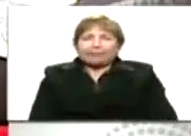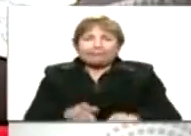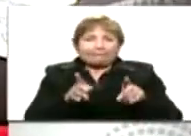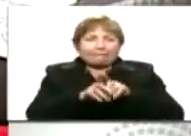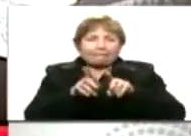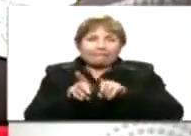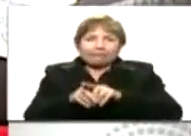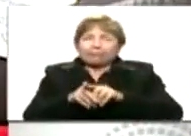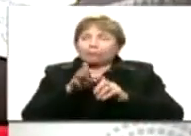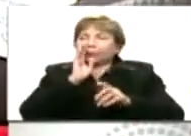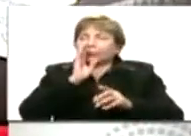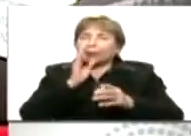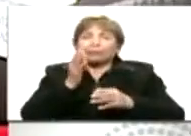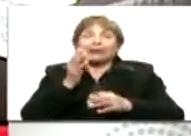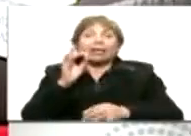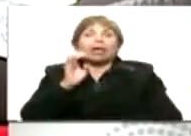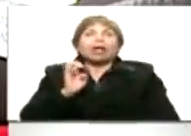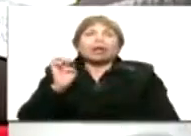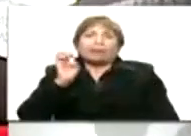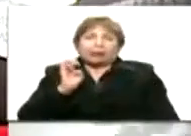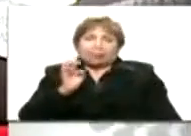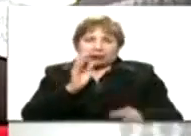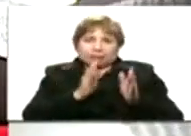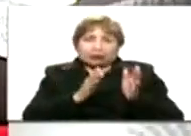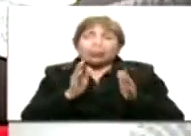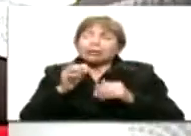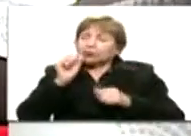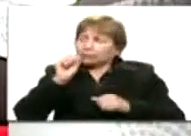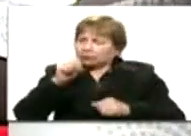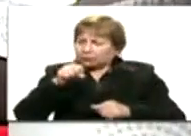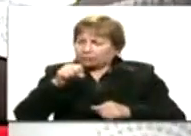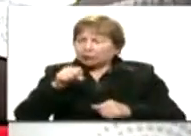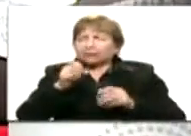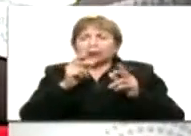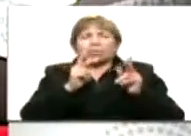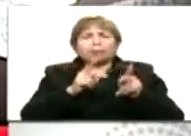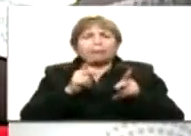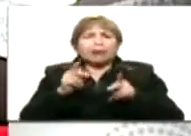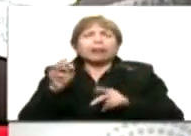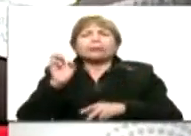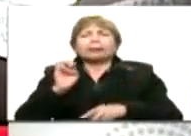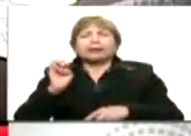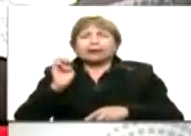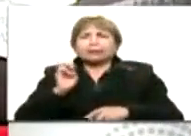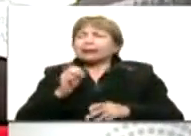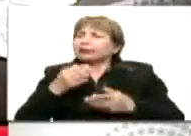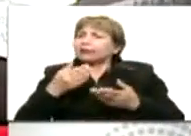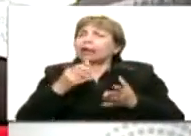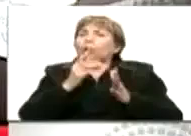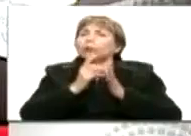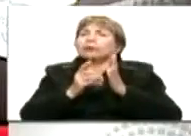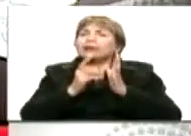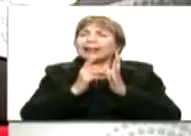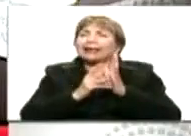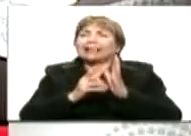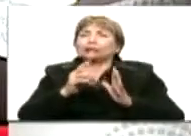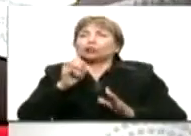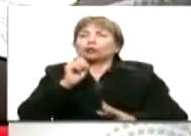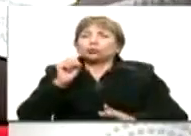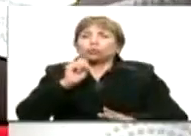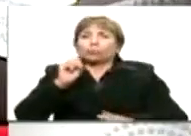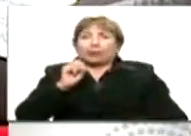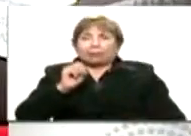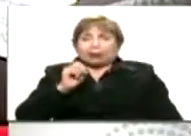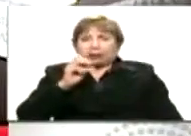También hemos hablado del plan de emergencia. En efecto, el plan de emergencia se ha dado a través de un decreto supremo. Este